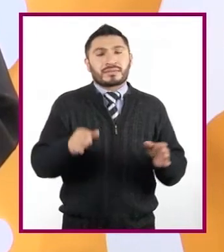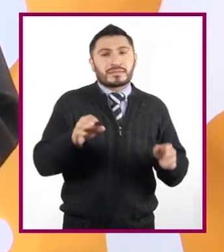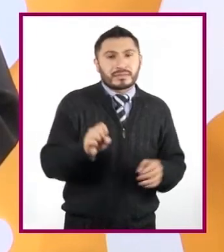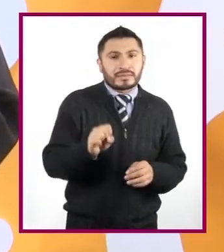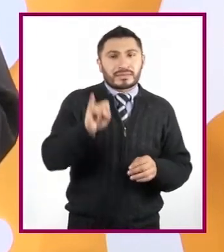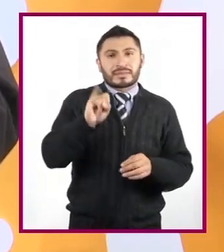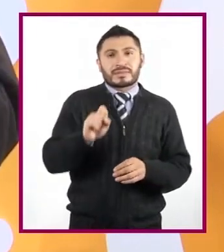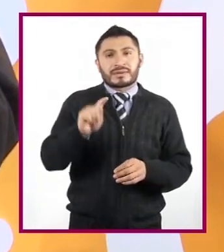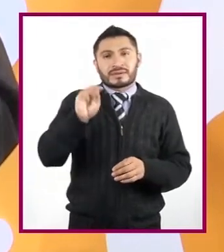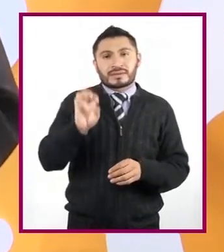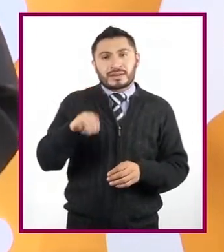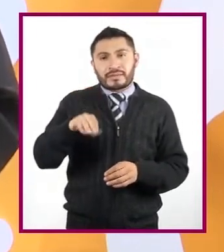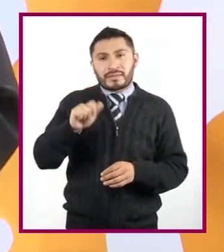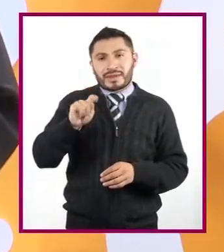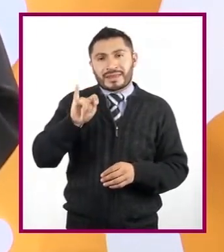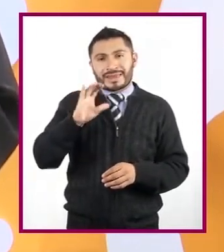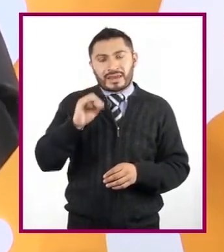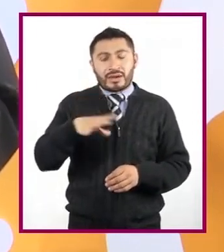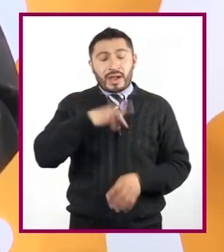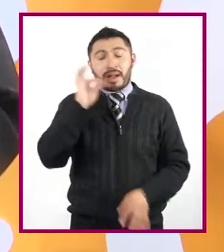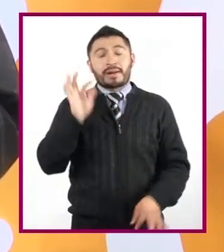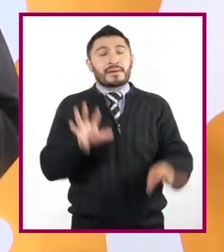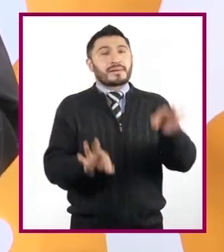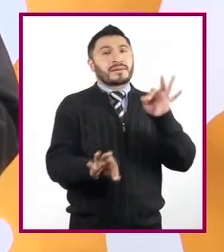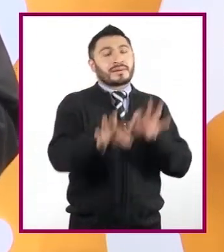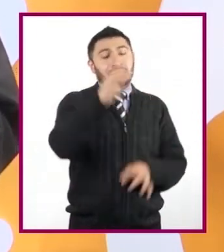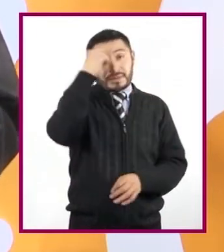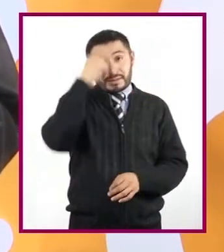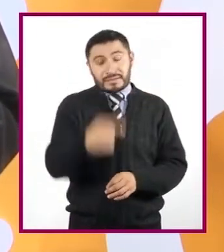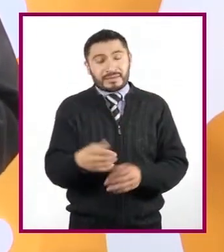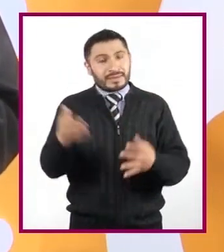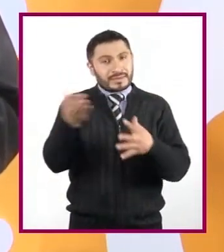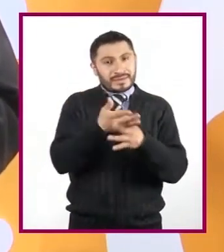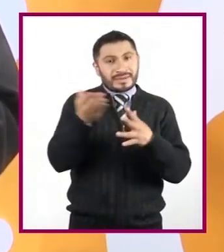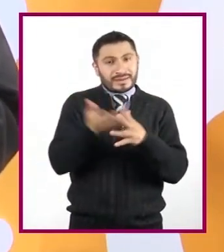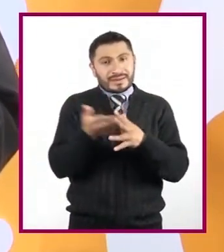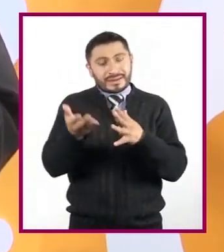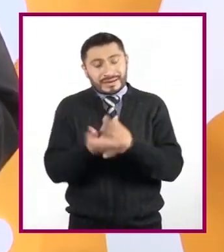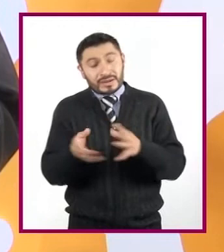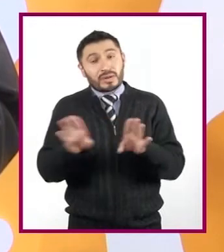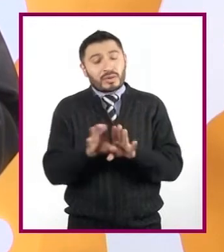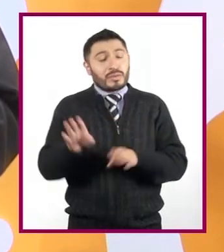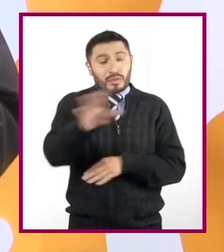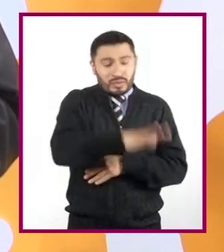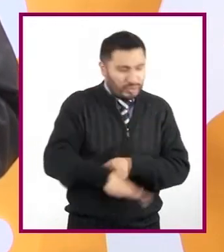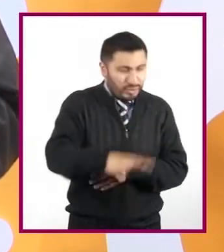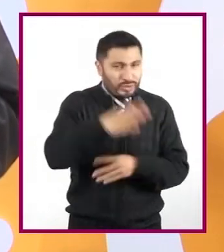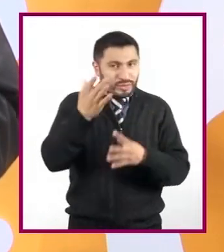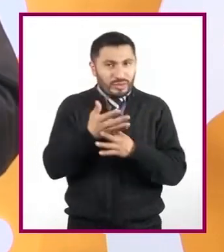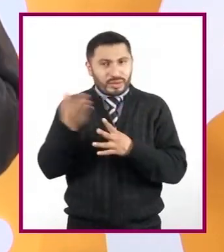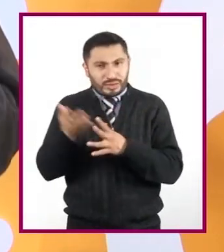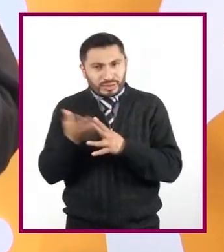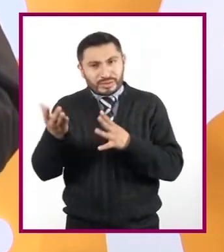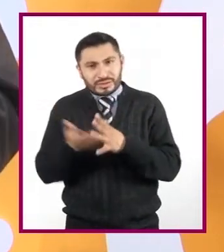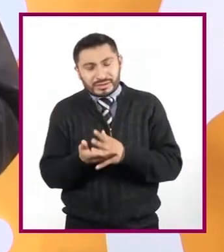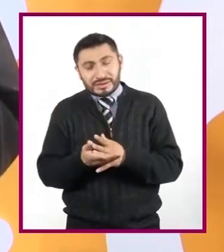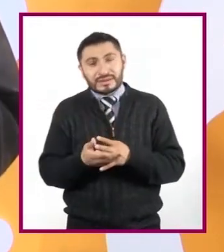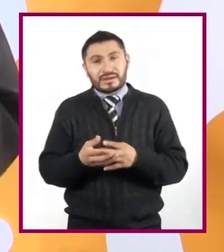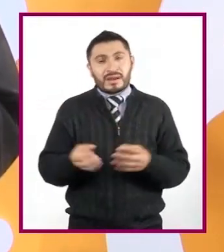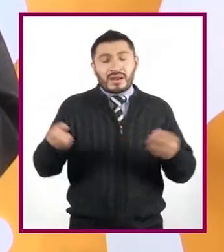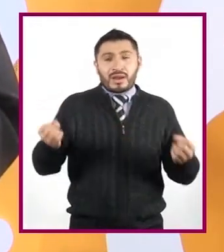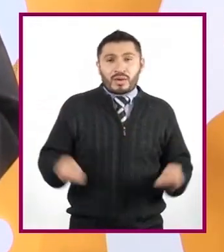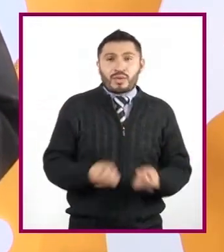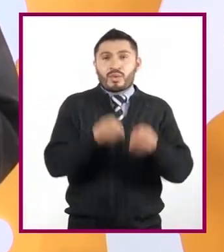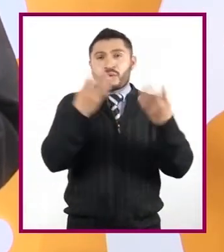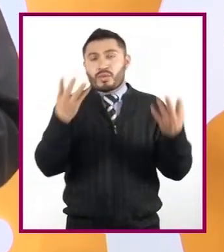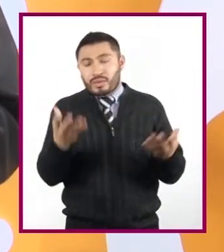sistemático. Para elegir el intervalo, se divide el total de la población de estudio entre el número de